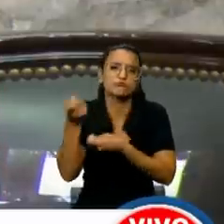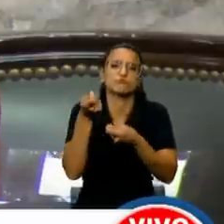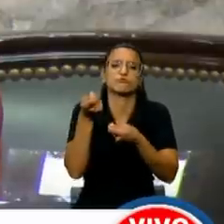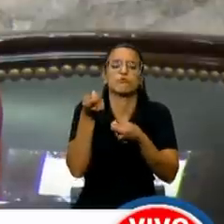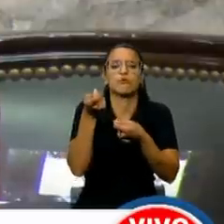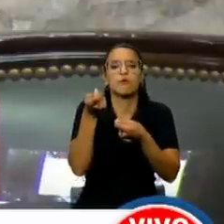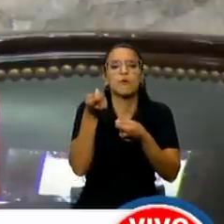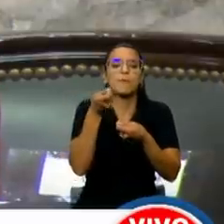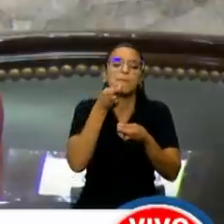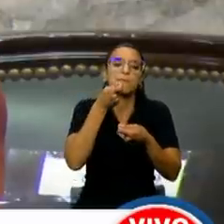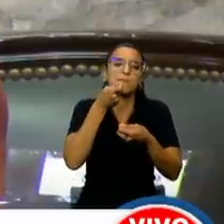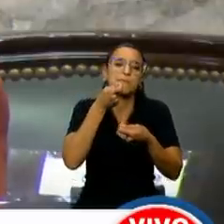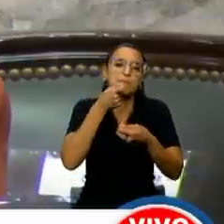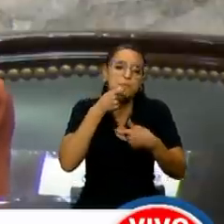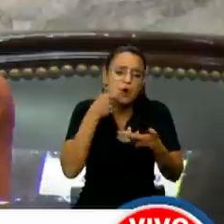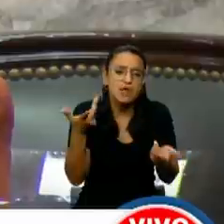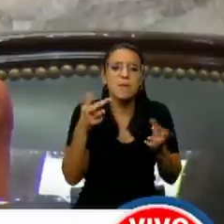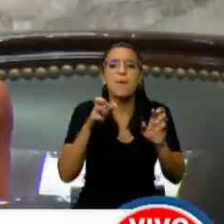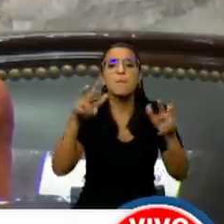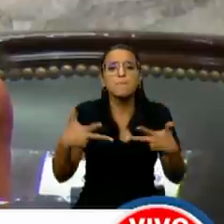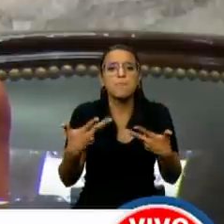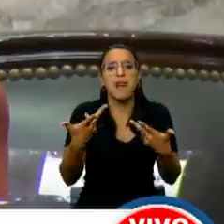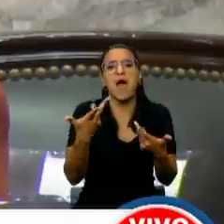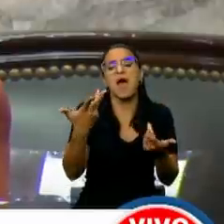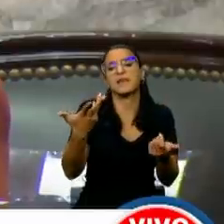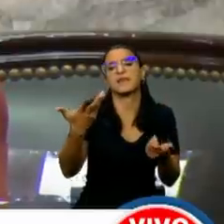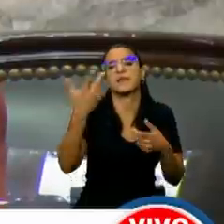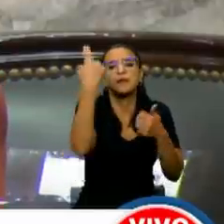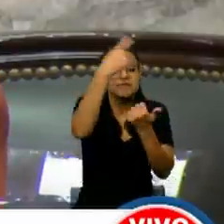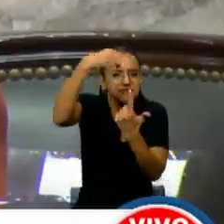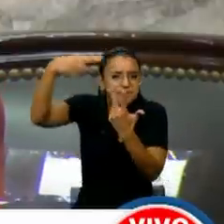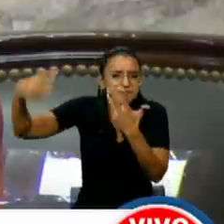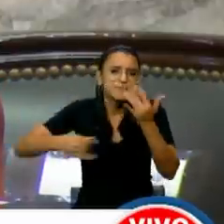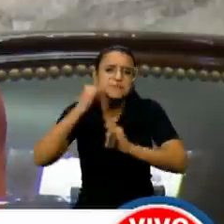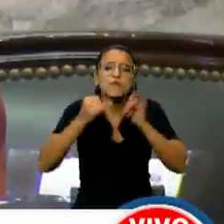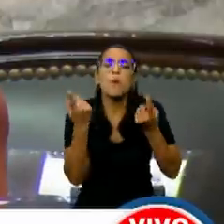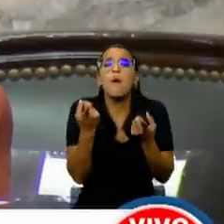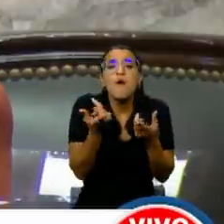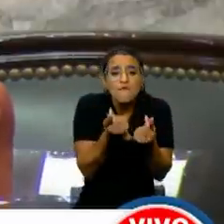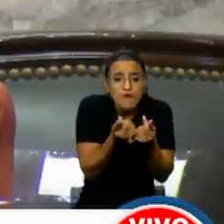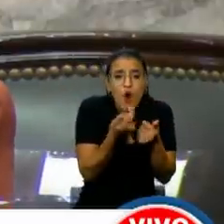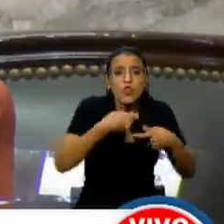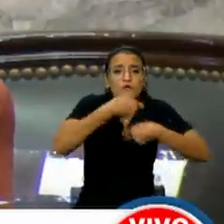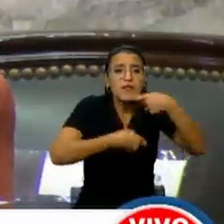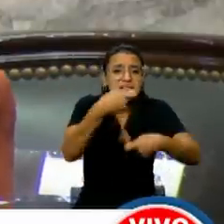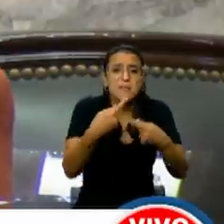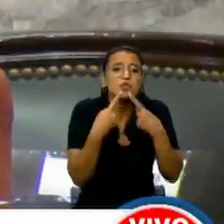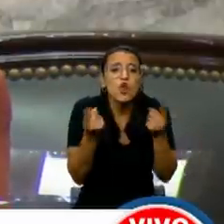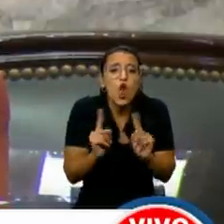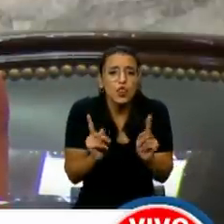como por ejemplo al programa de pluralidad de voces no establece cuáles son los fondos de financiamiento